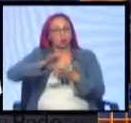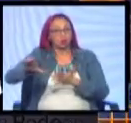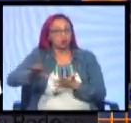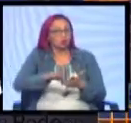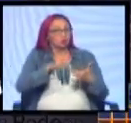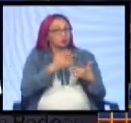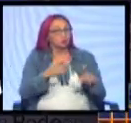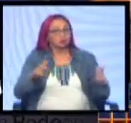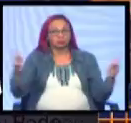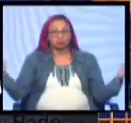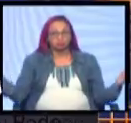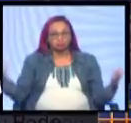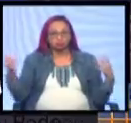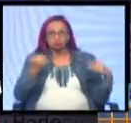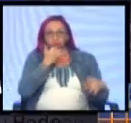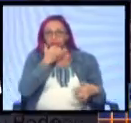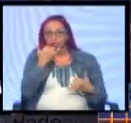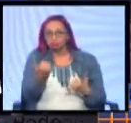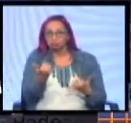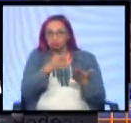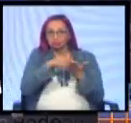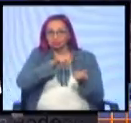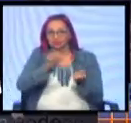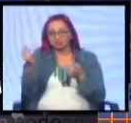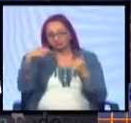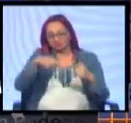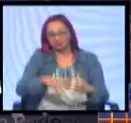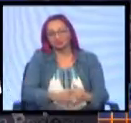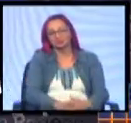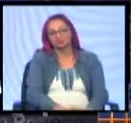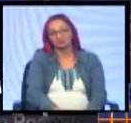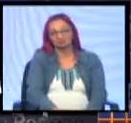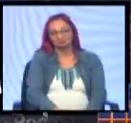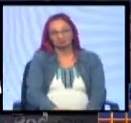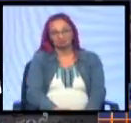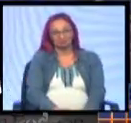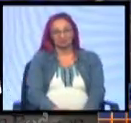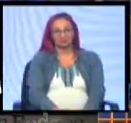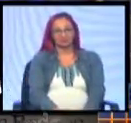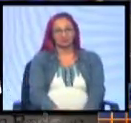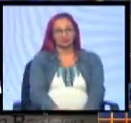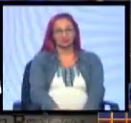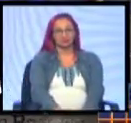muy libremente? ¿Qué va a pasar ahora? Hacemos una pequeña pausa y volvemos.